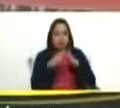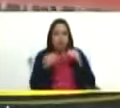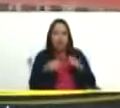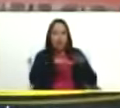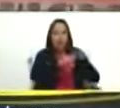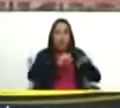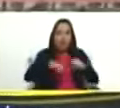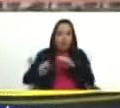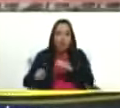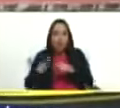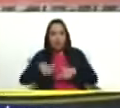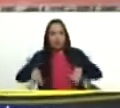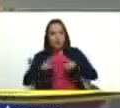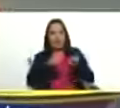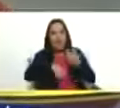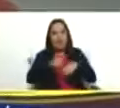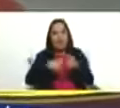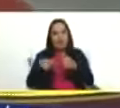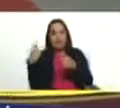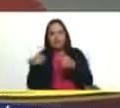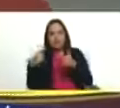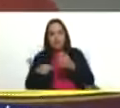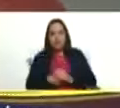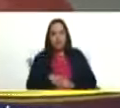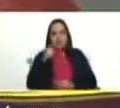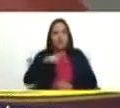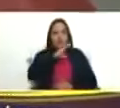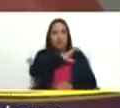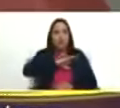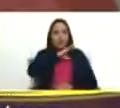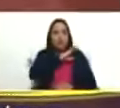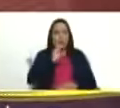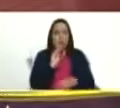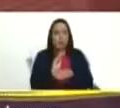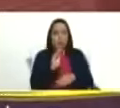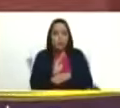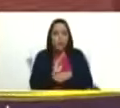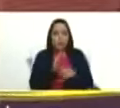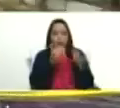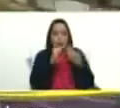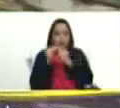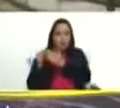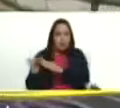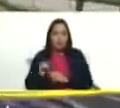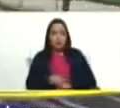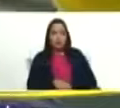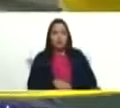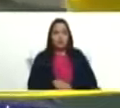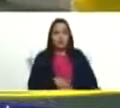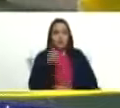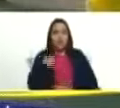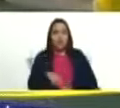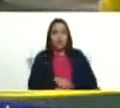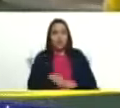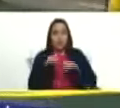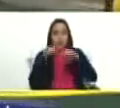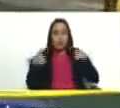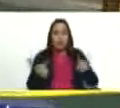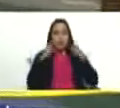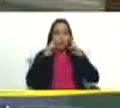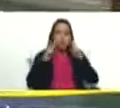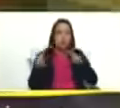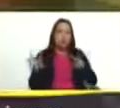las tiendas. ¿Ah? El Consejo de Protección Comunal Antonio José de Sucre, el mirador Manuelita